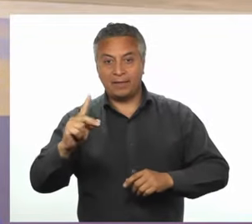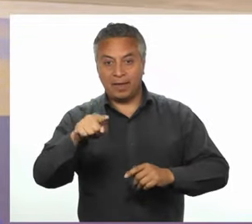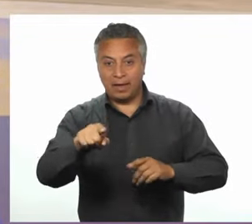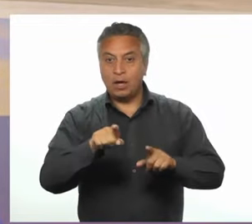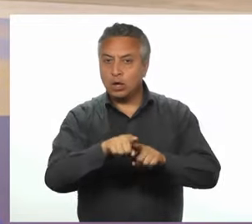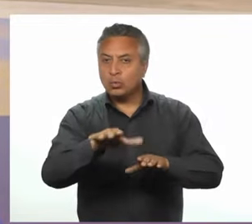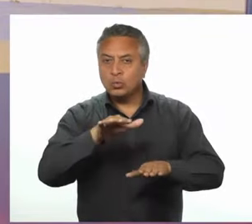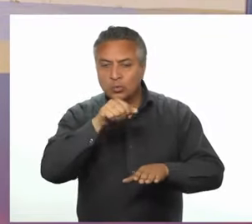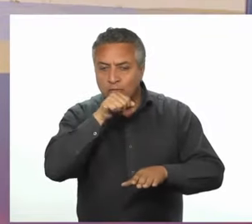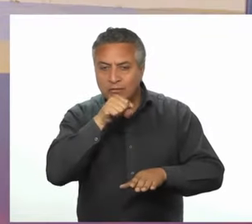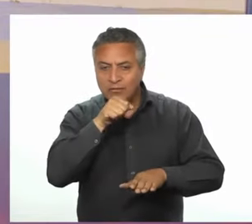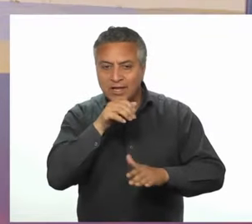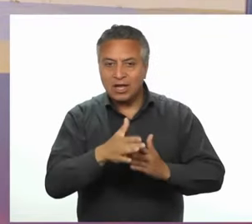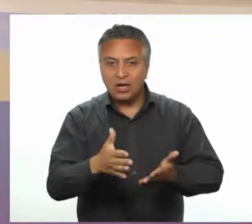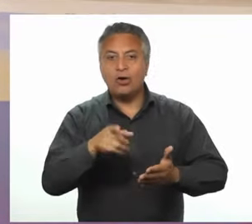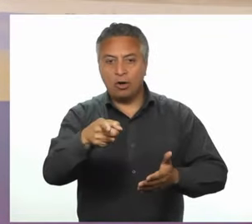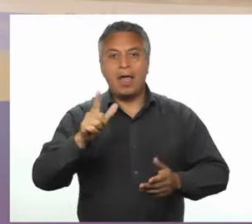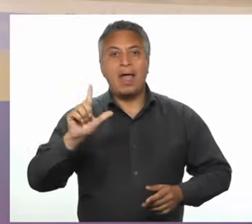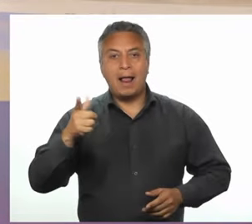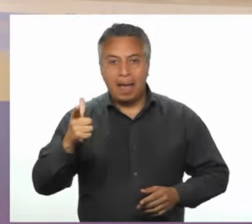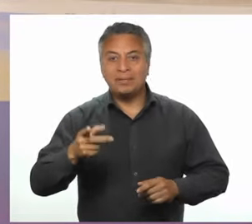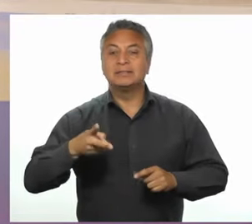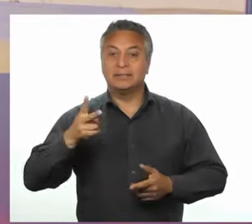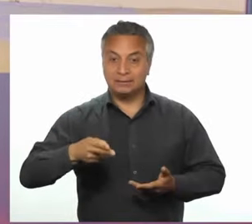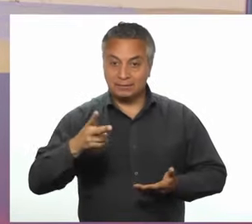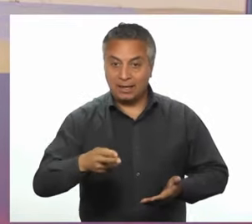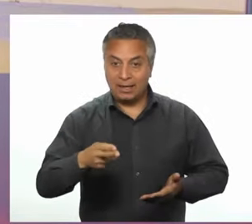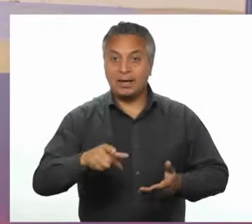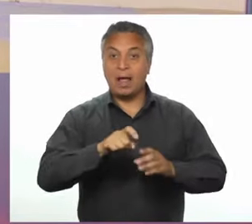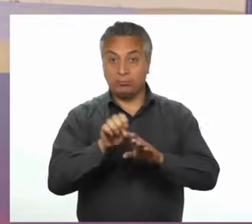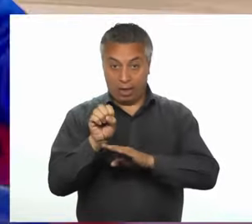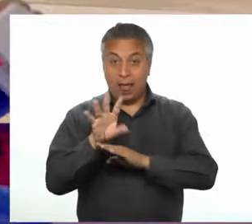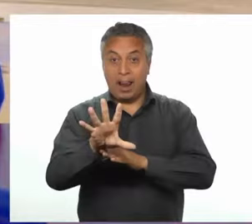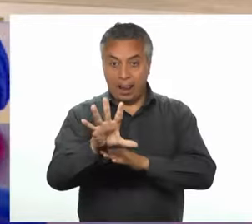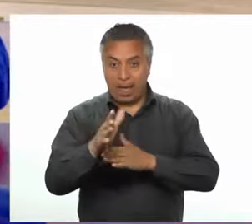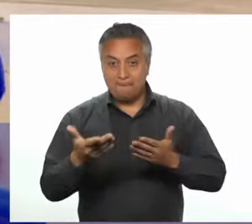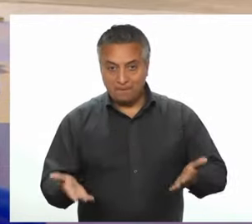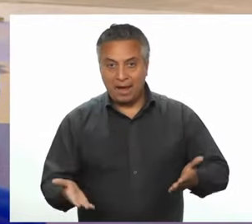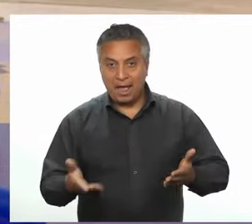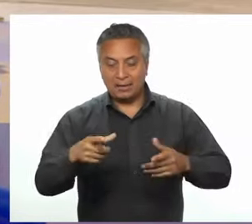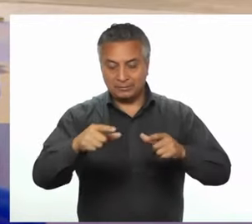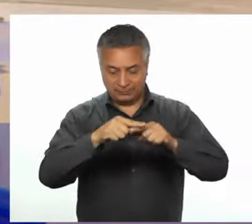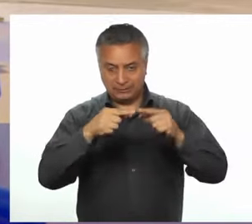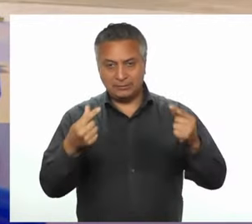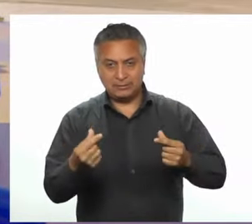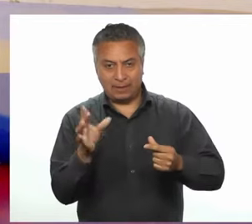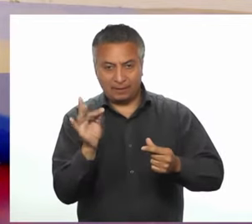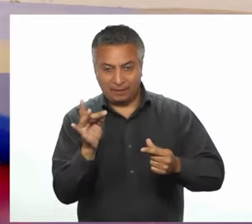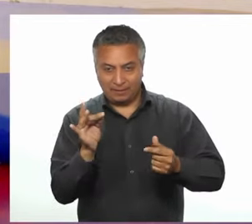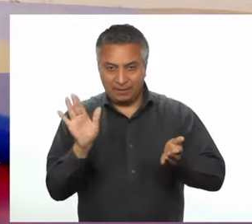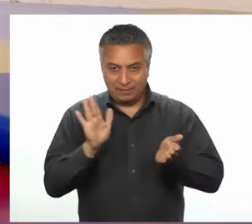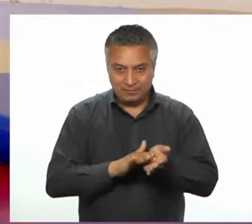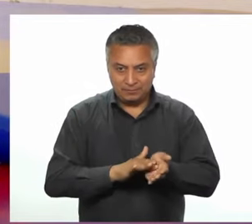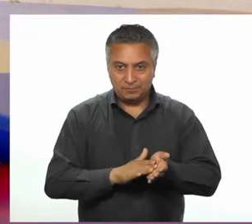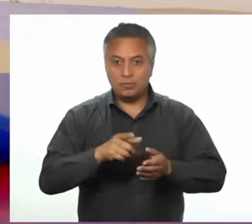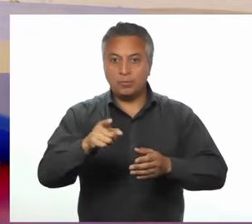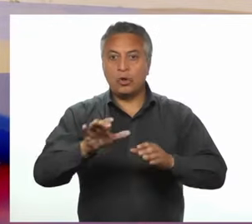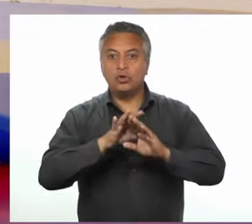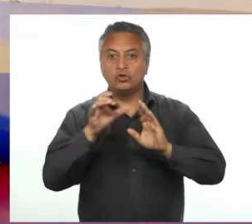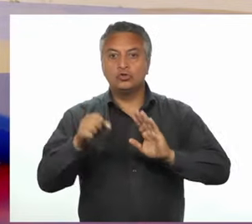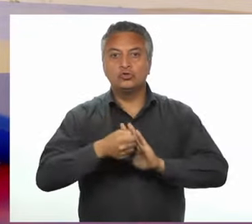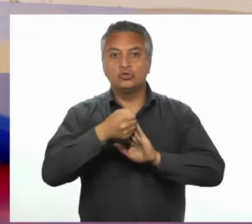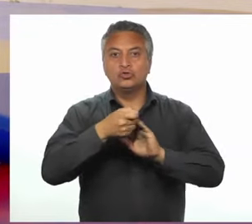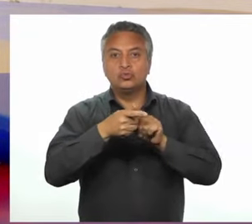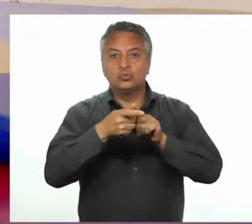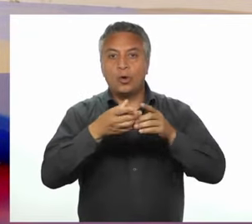estés utilizando, lápiz, tijera, una lámpara, cinta adhesiva y un